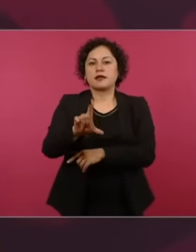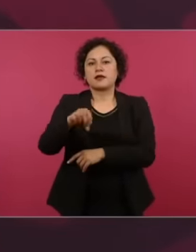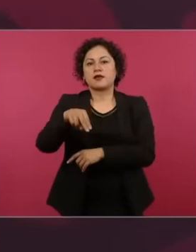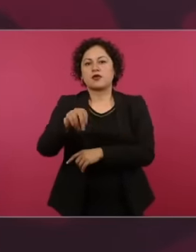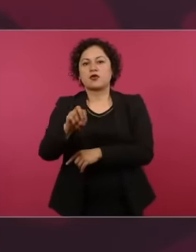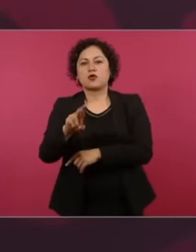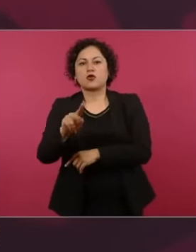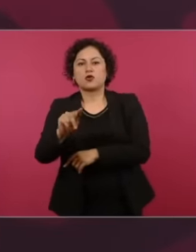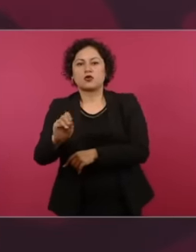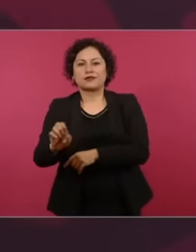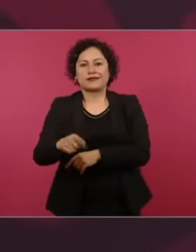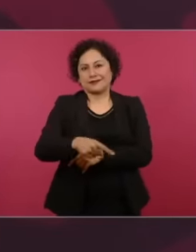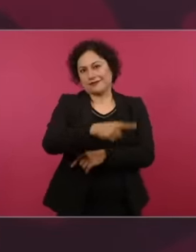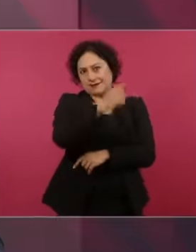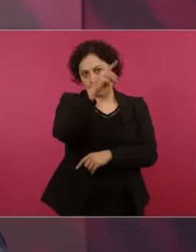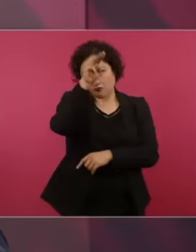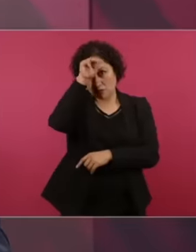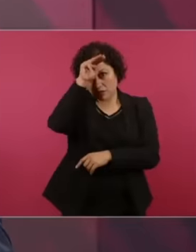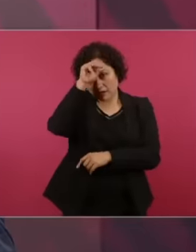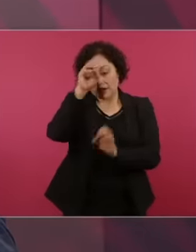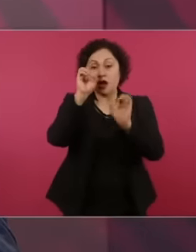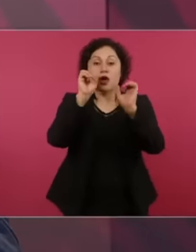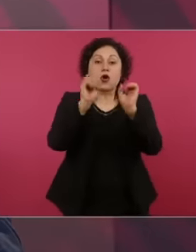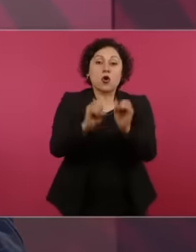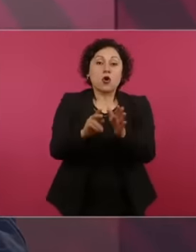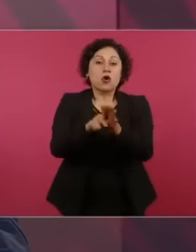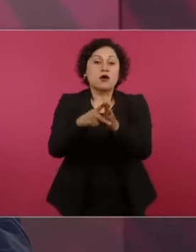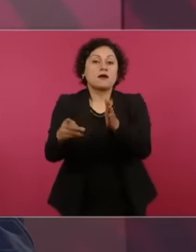o al diario de Yucatán,